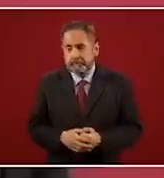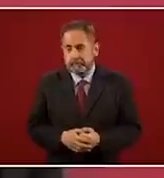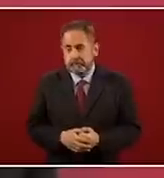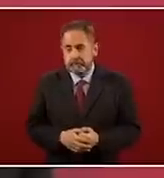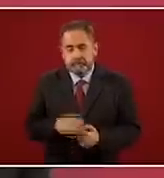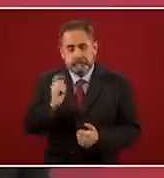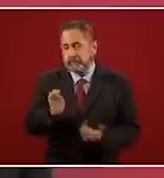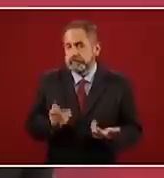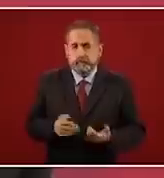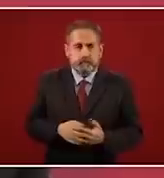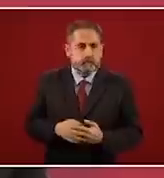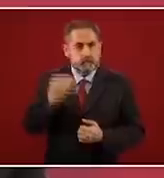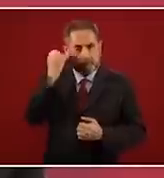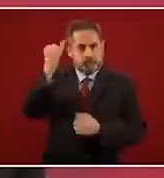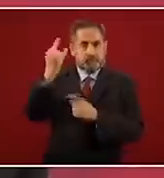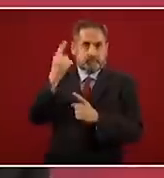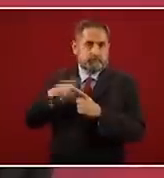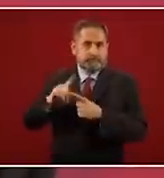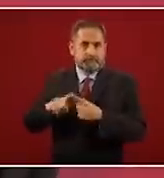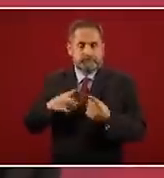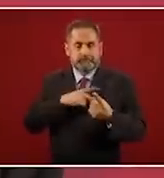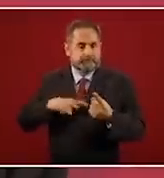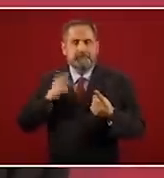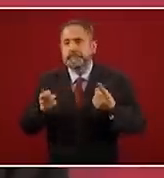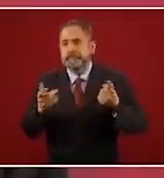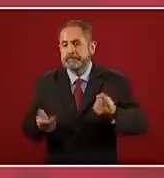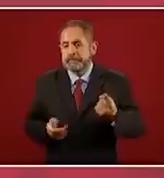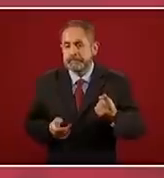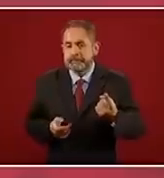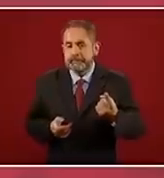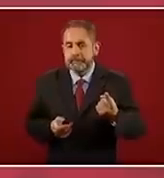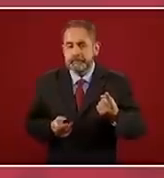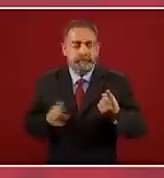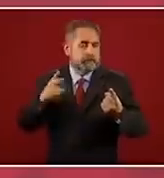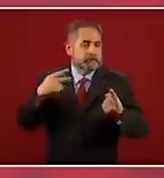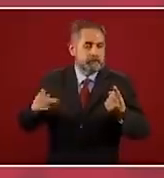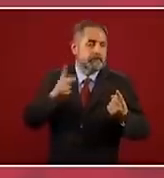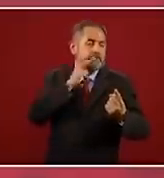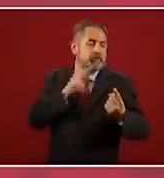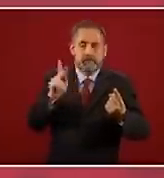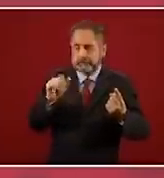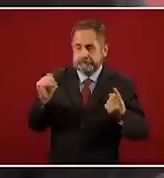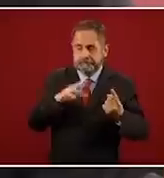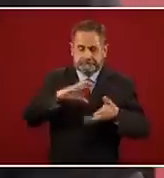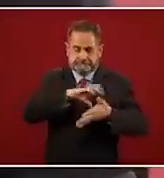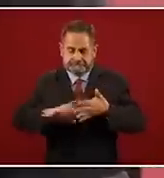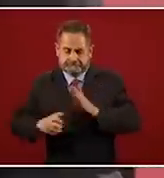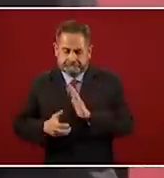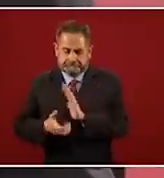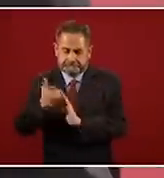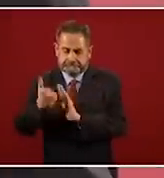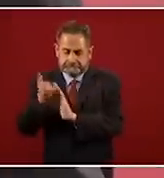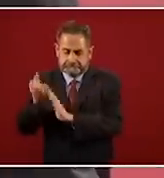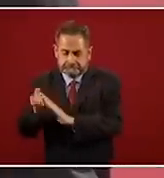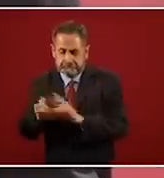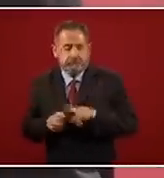Un criterio es de que debe de explotar el yacimiento la